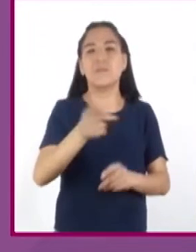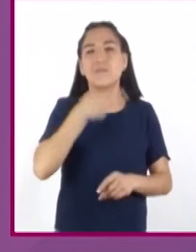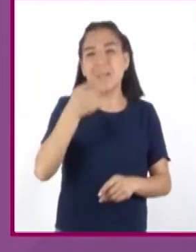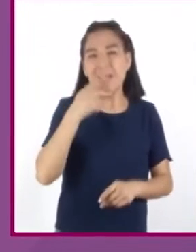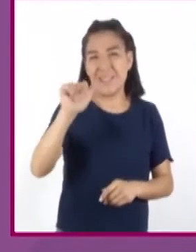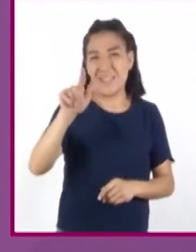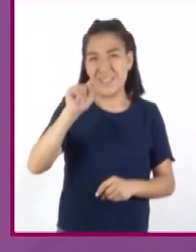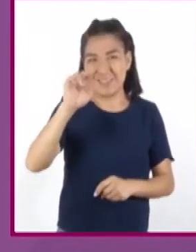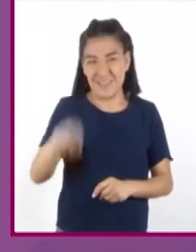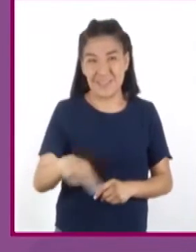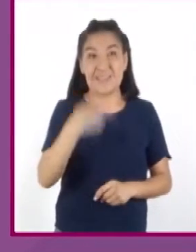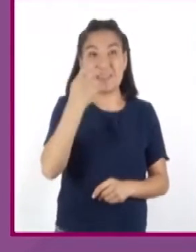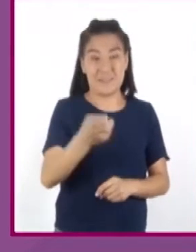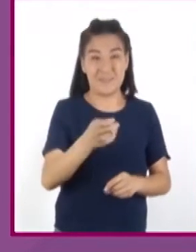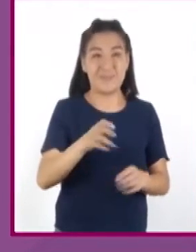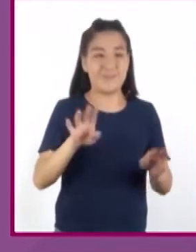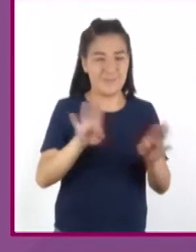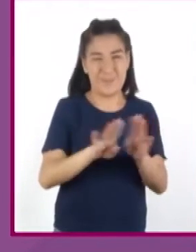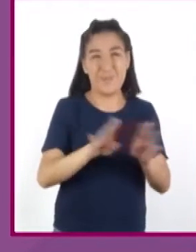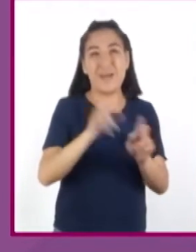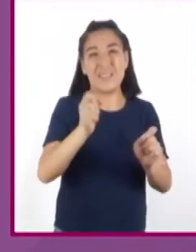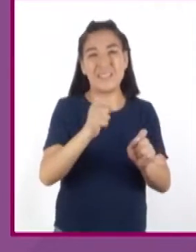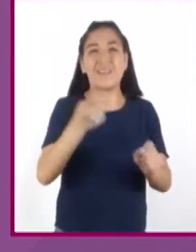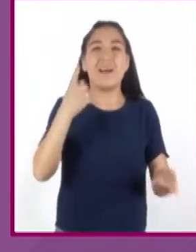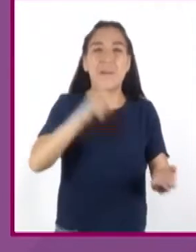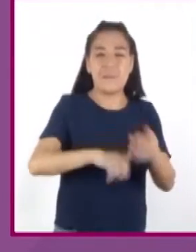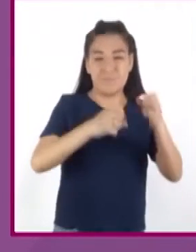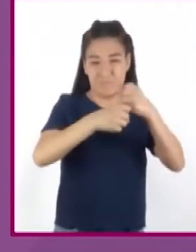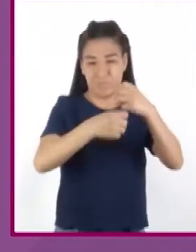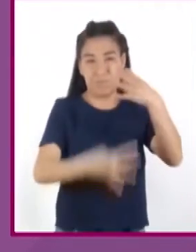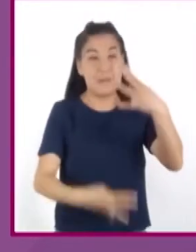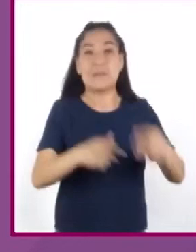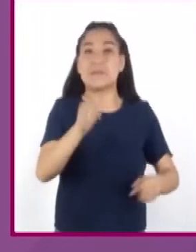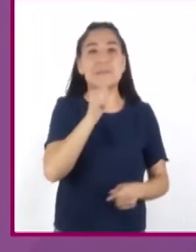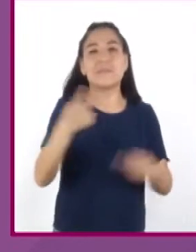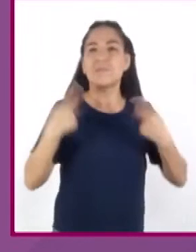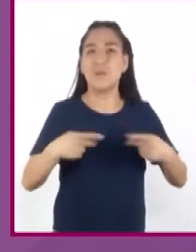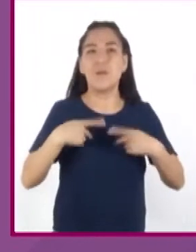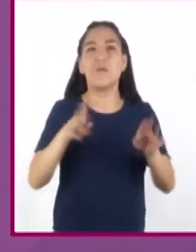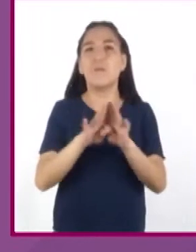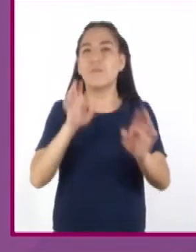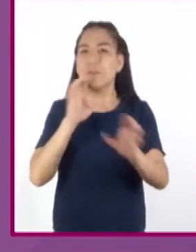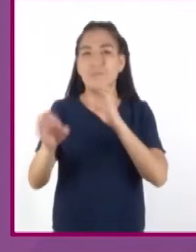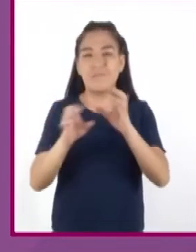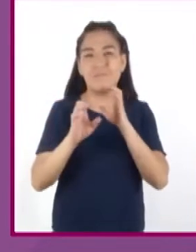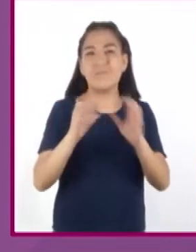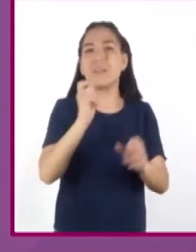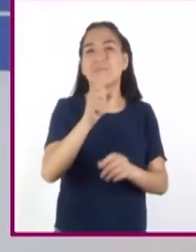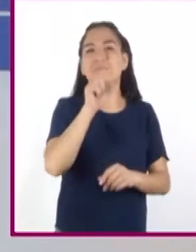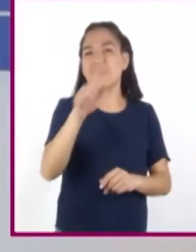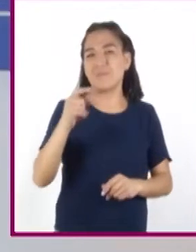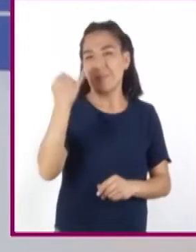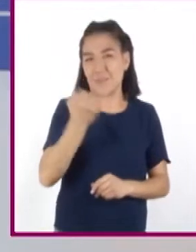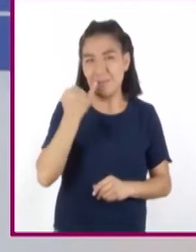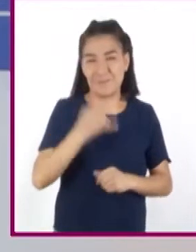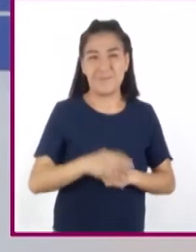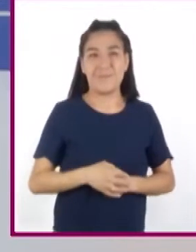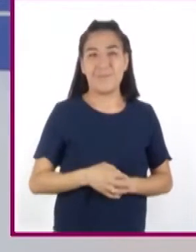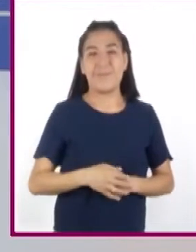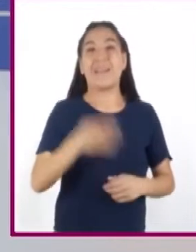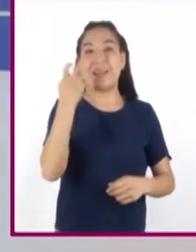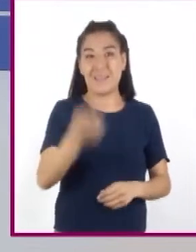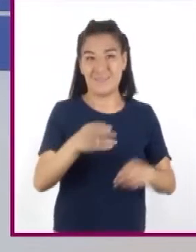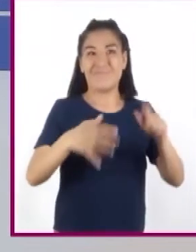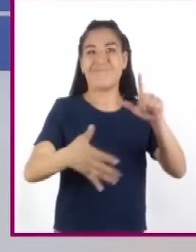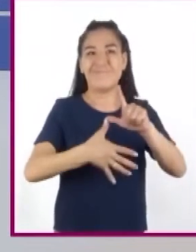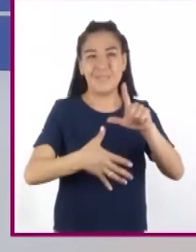latín. De hecho, entre sus filas había personas que no lo hablaban y se comunicaban en su propia lengua. Así que en